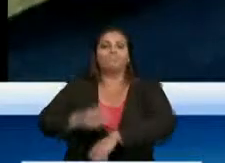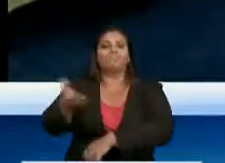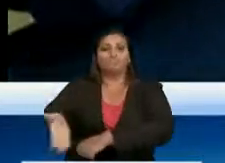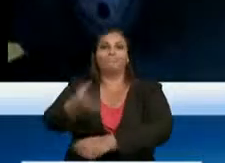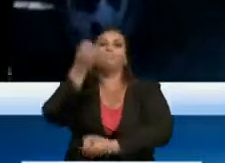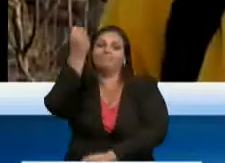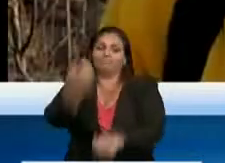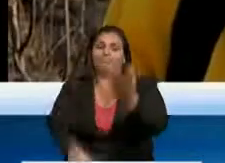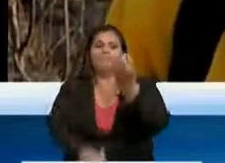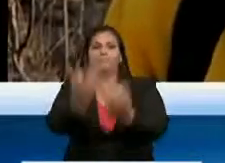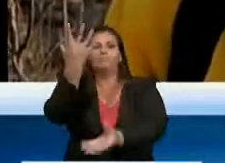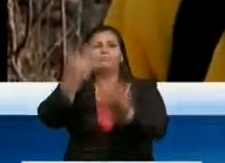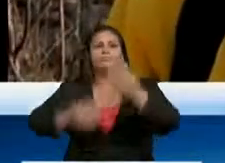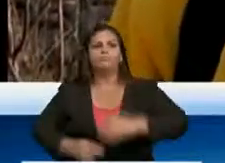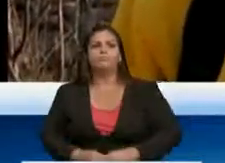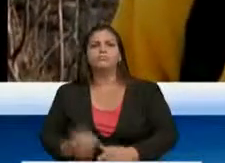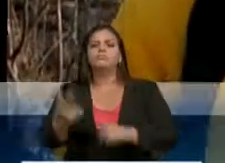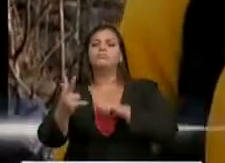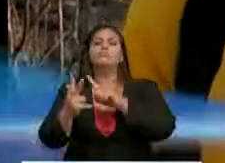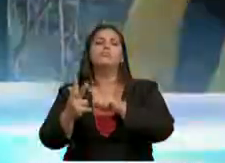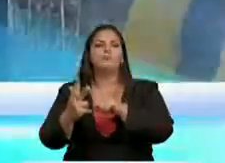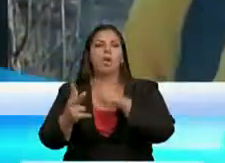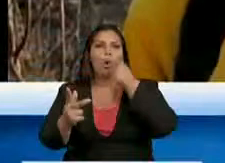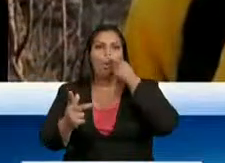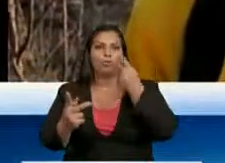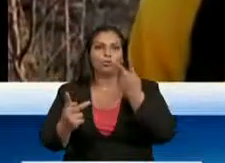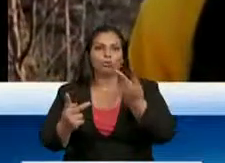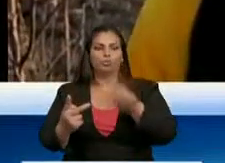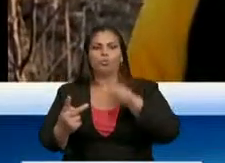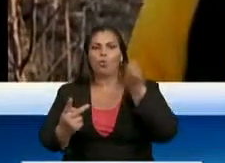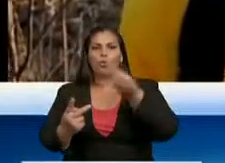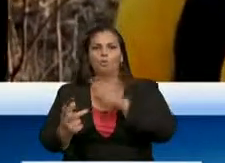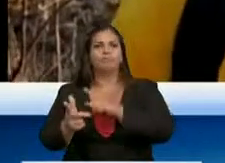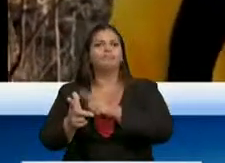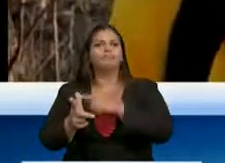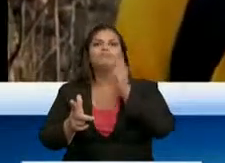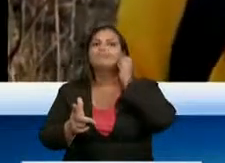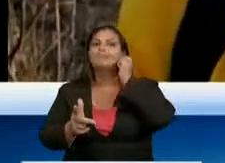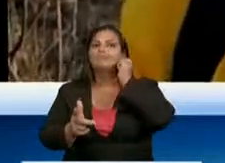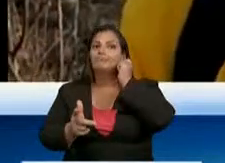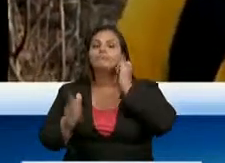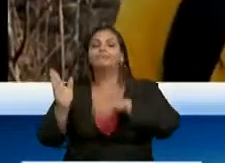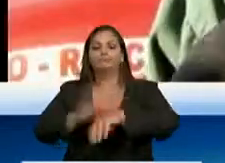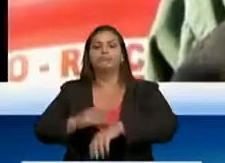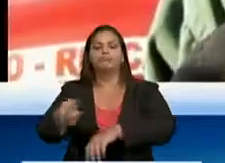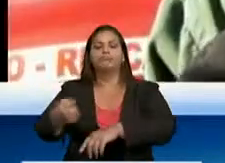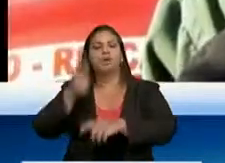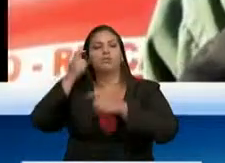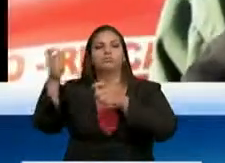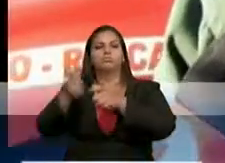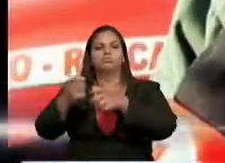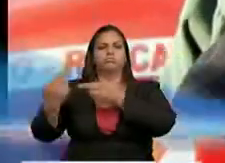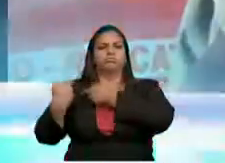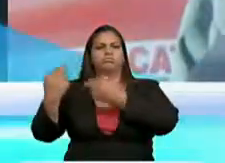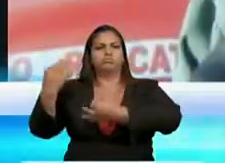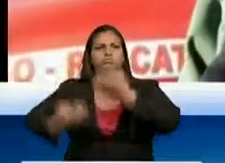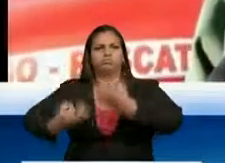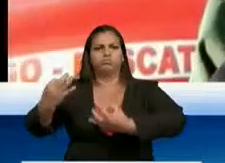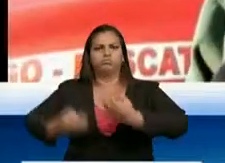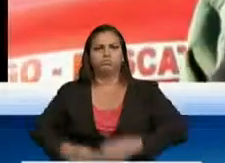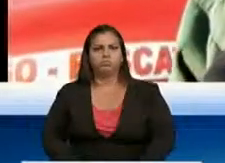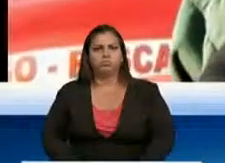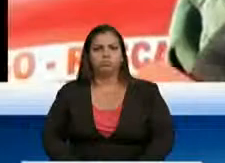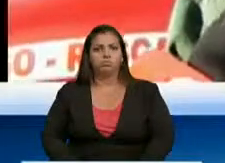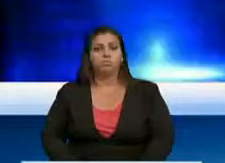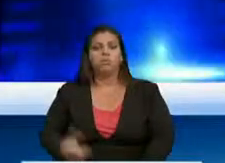hecho. Dos jóvenes y una señorita, y son los que están en este momento, tengo entendido, ahora desde la fiscalía. Lanzado un fósforo, ¿no? Parece que han